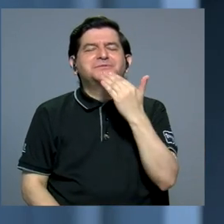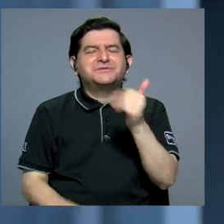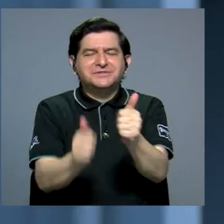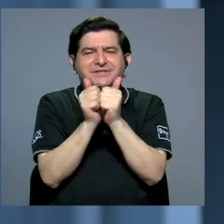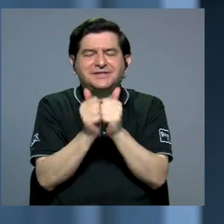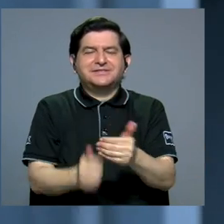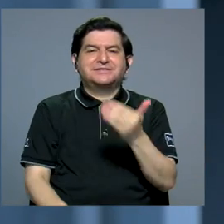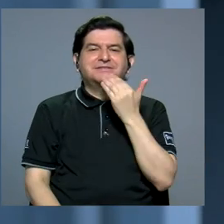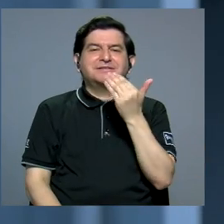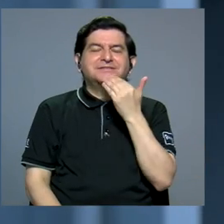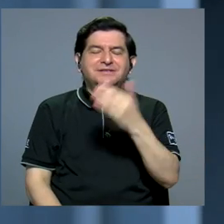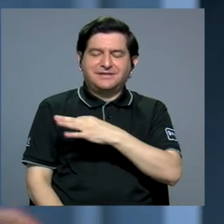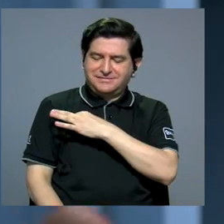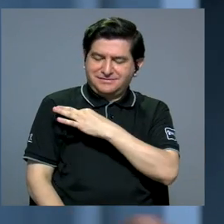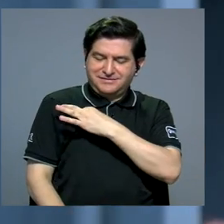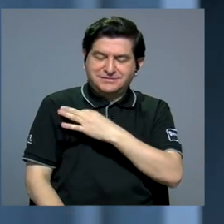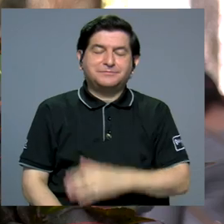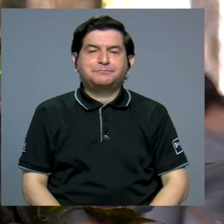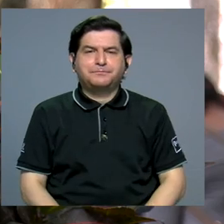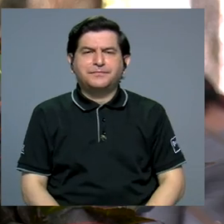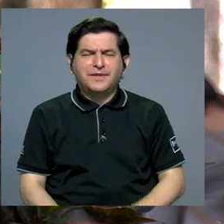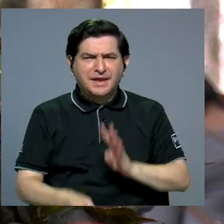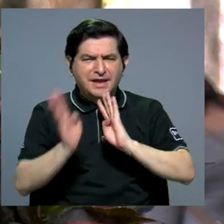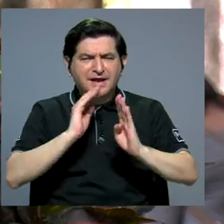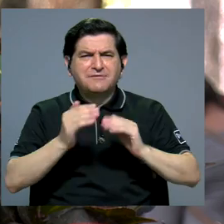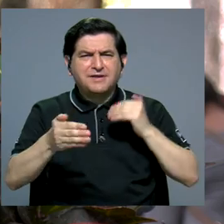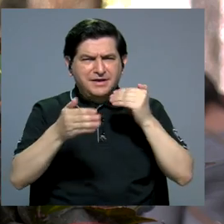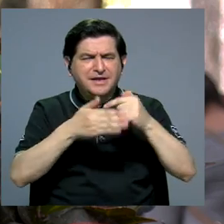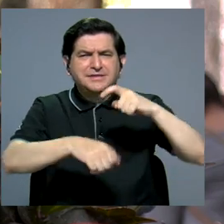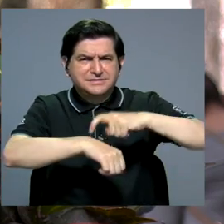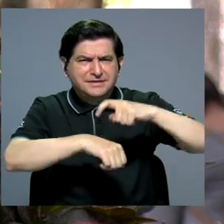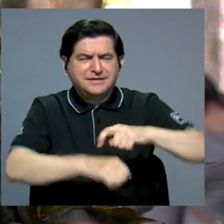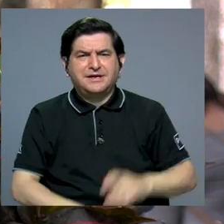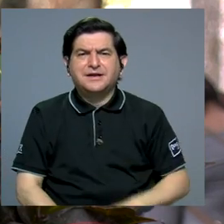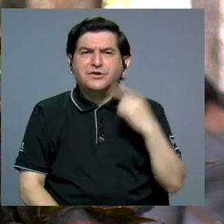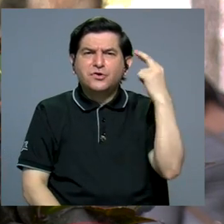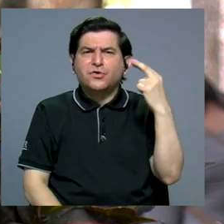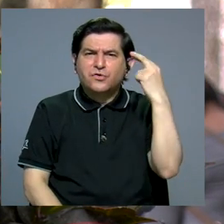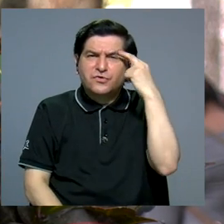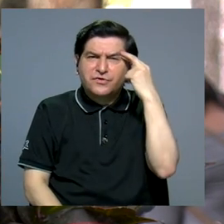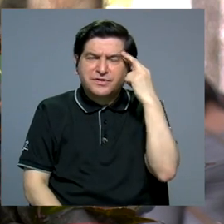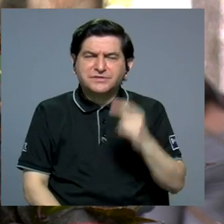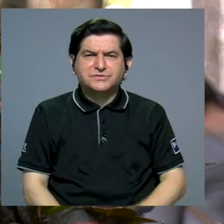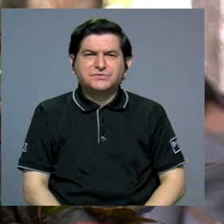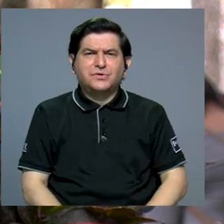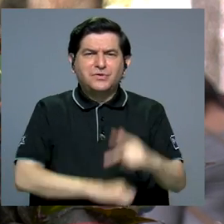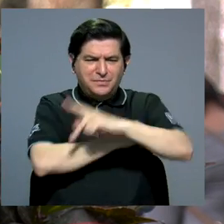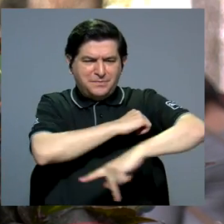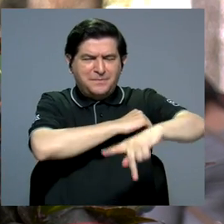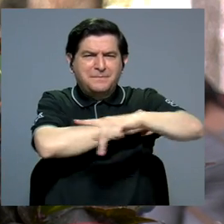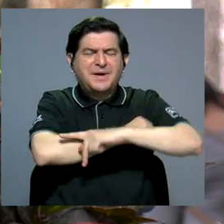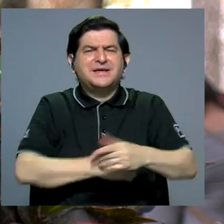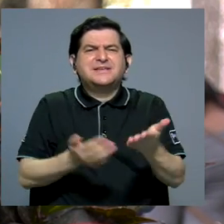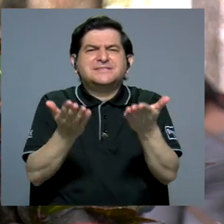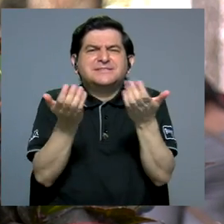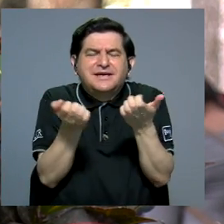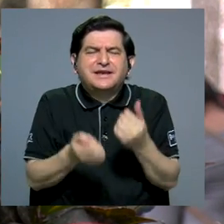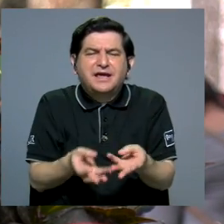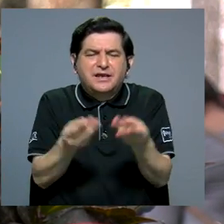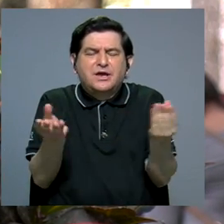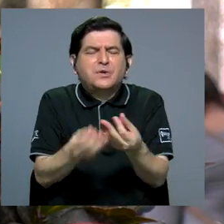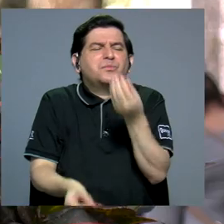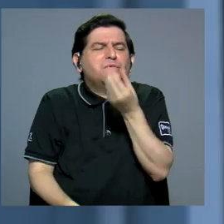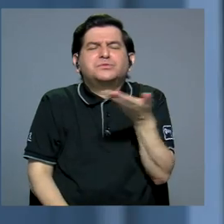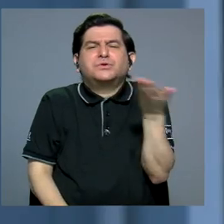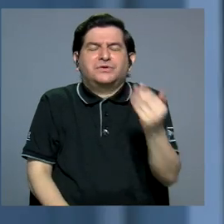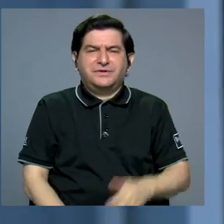por acompañarnos. Muchas gracias por la invitación. Recién lo conversábamos, don Luis Felipe, ¿a qué debemos aspirar como país en el tema de la